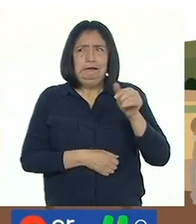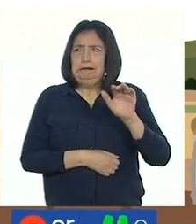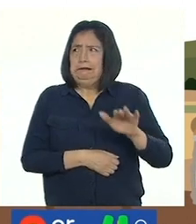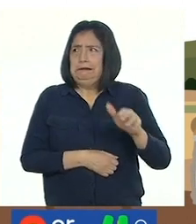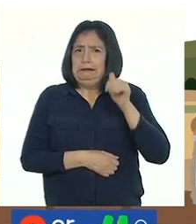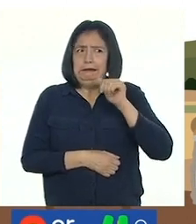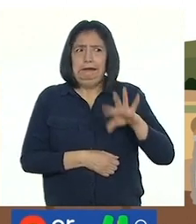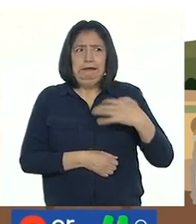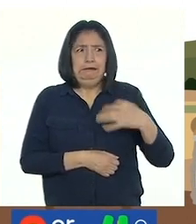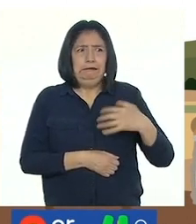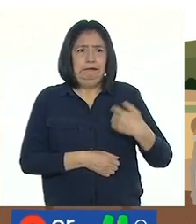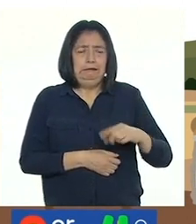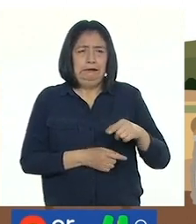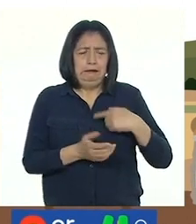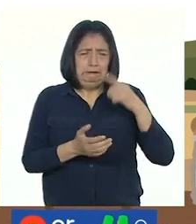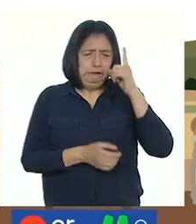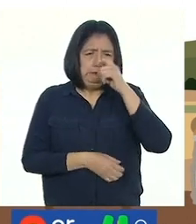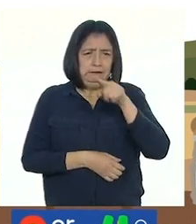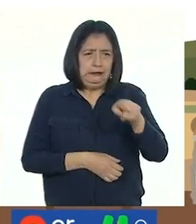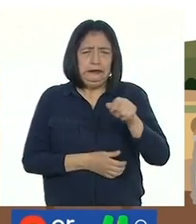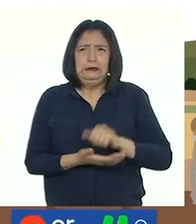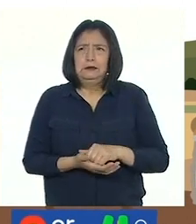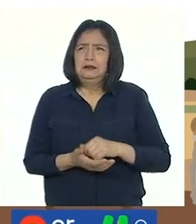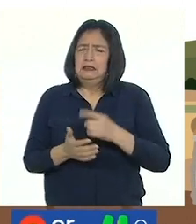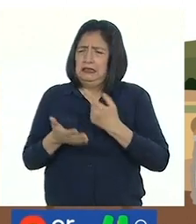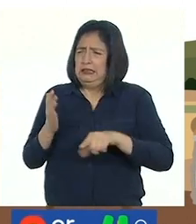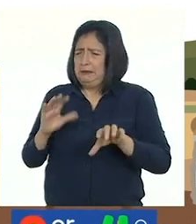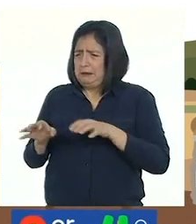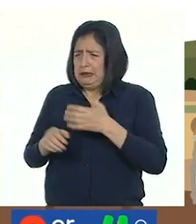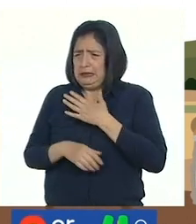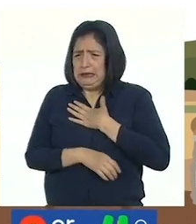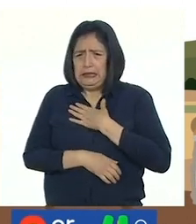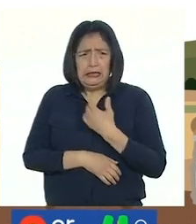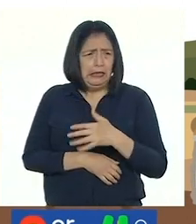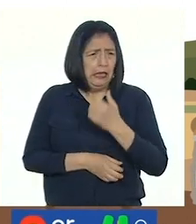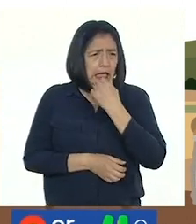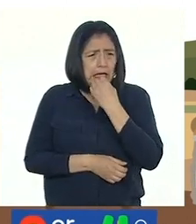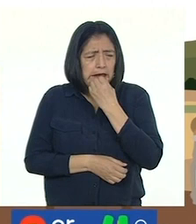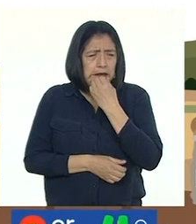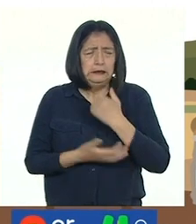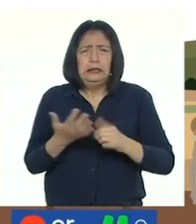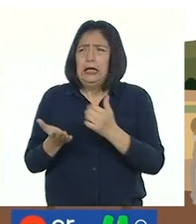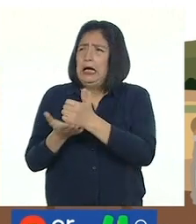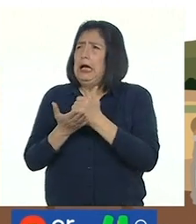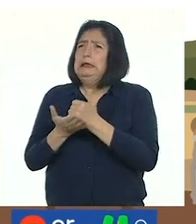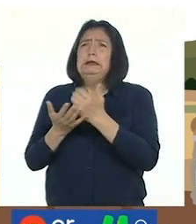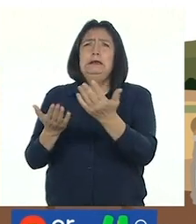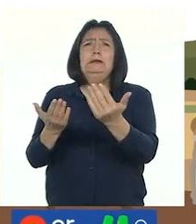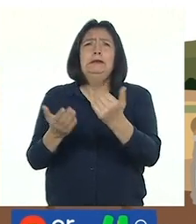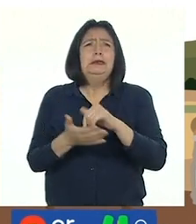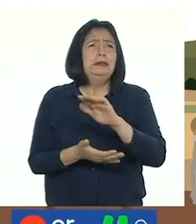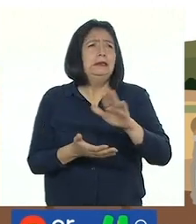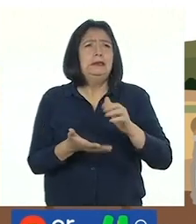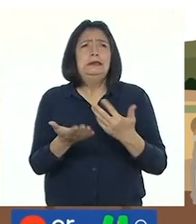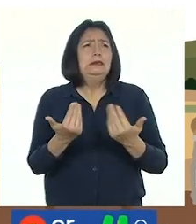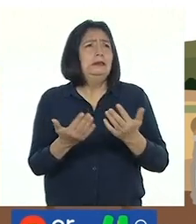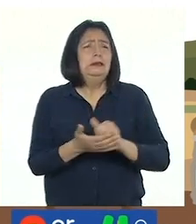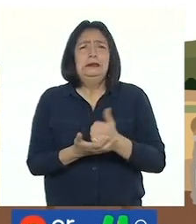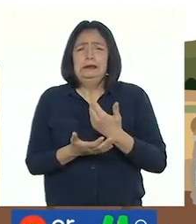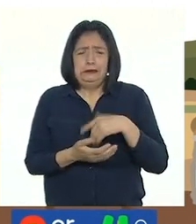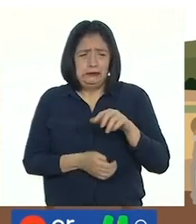niña aventurera nos ha mandado algo difícil. ¿Qué haremos ahora? ¡Ayúdennos a descifrar